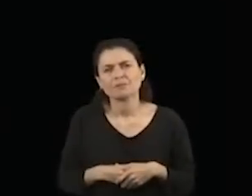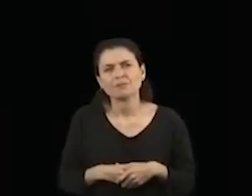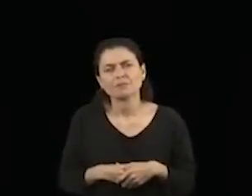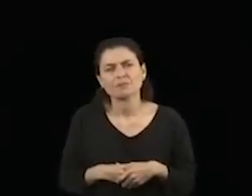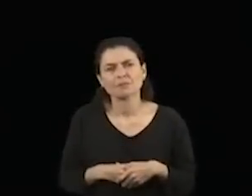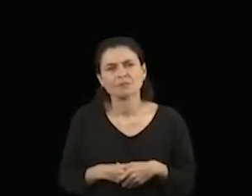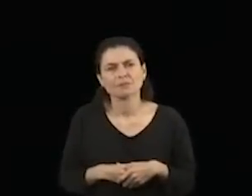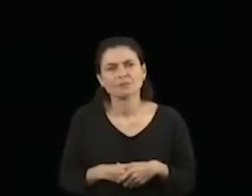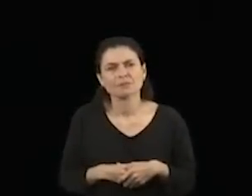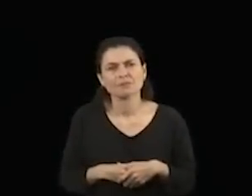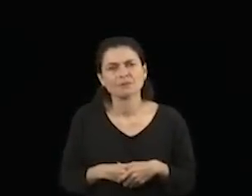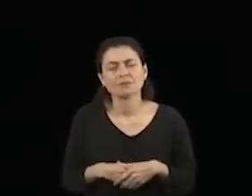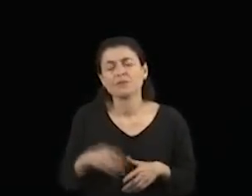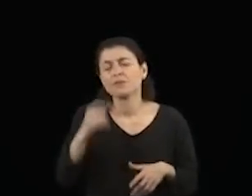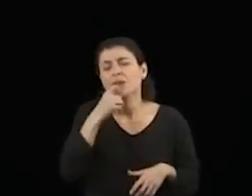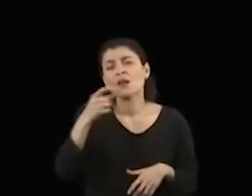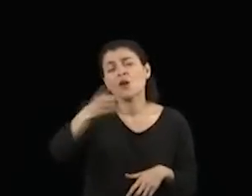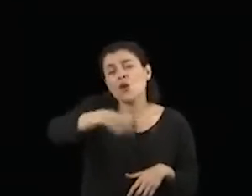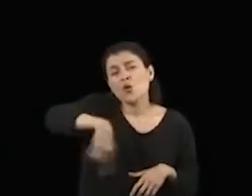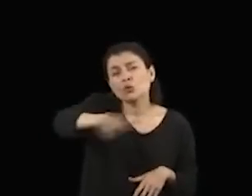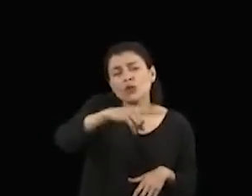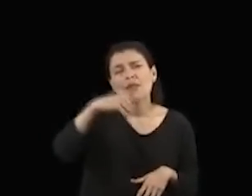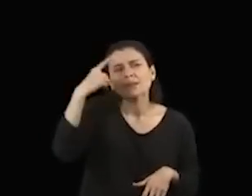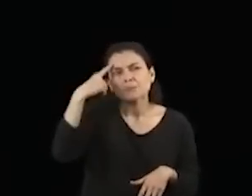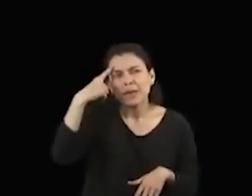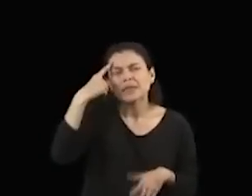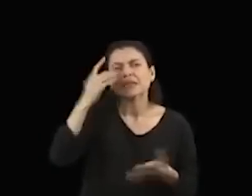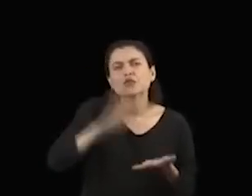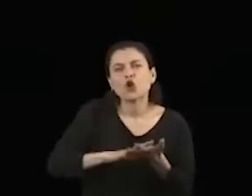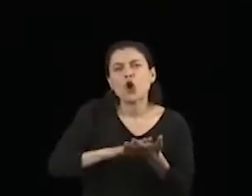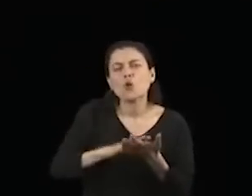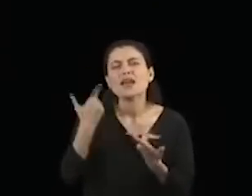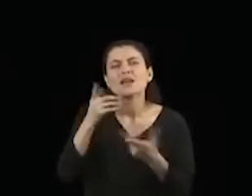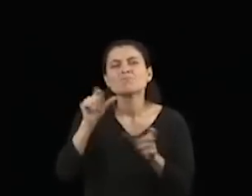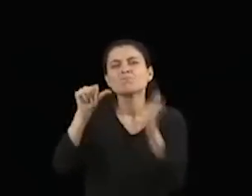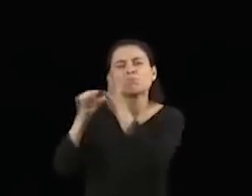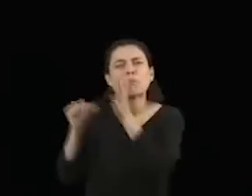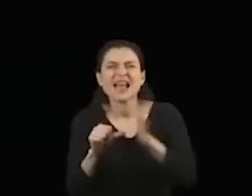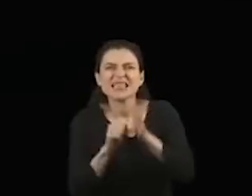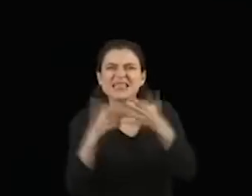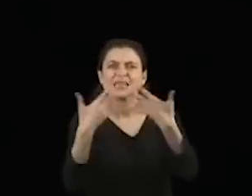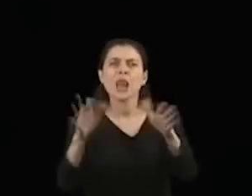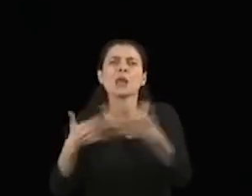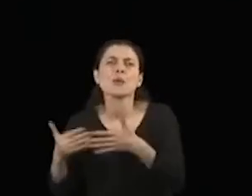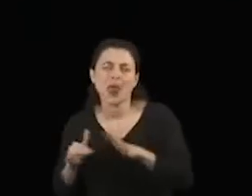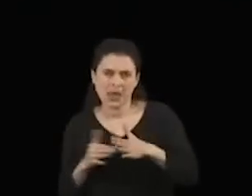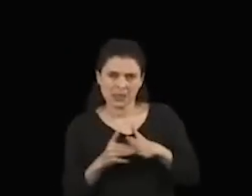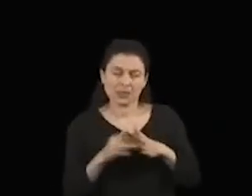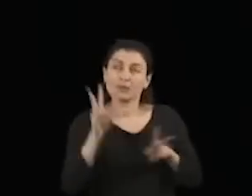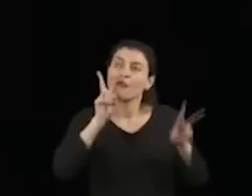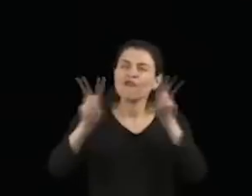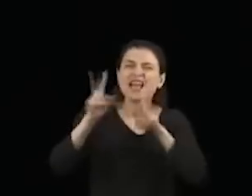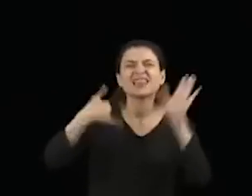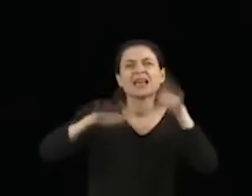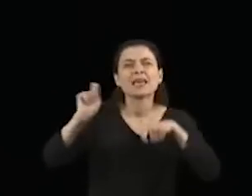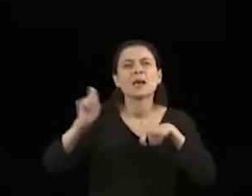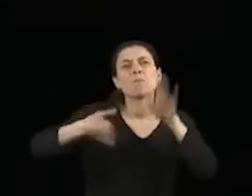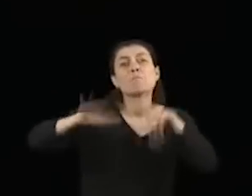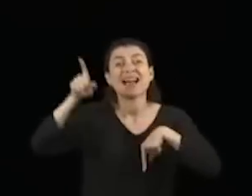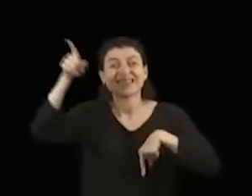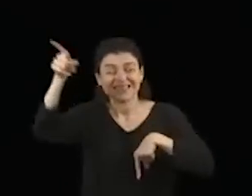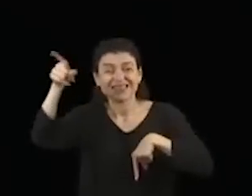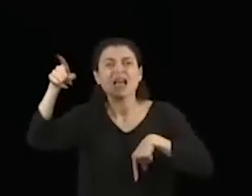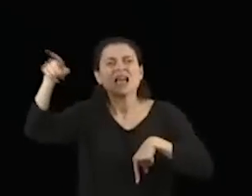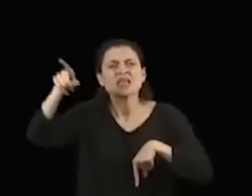cuando ustedes miran los índices de libertad económica, aquellos países que son más libres crecen más que el doble de los